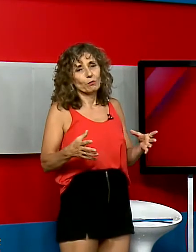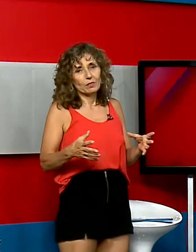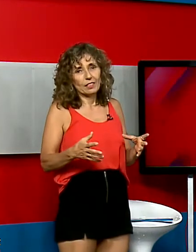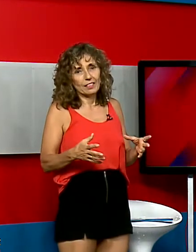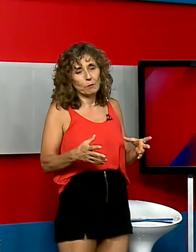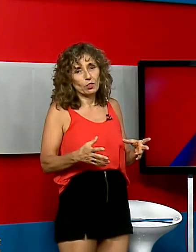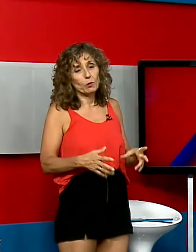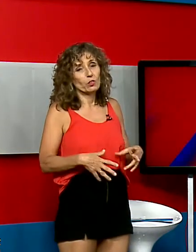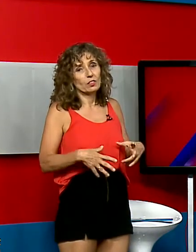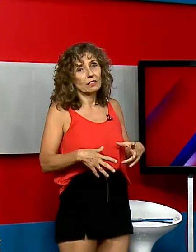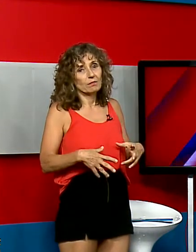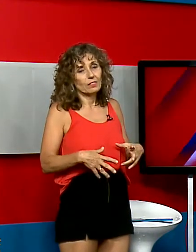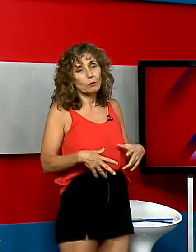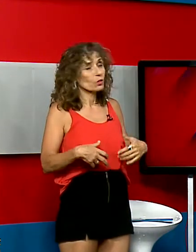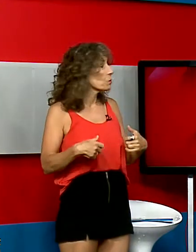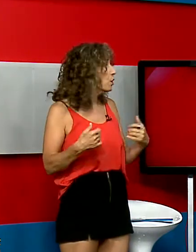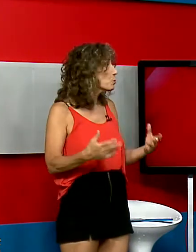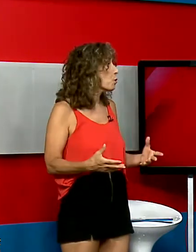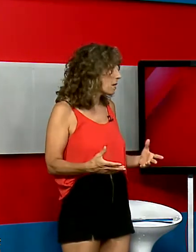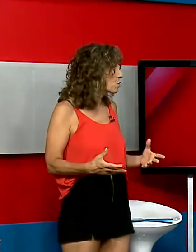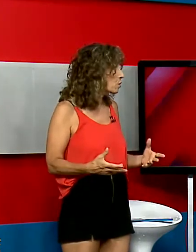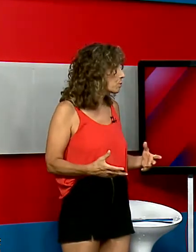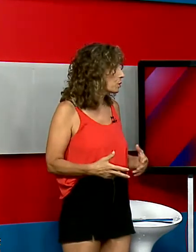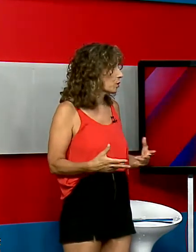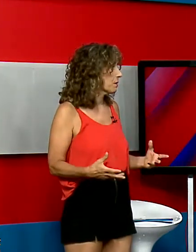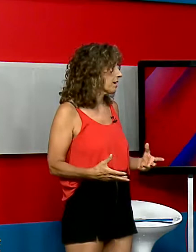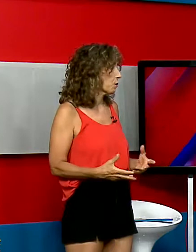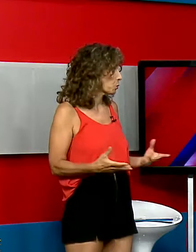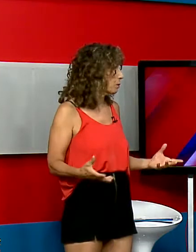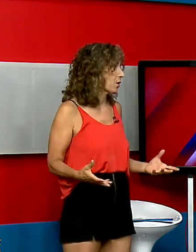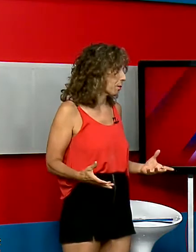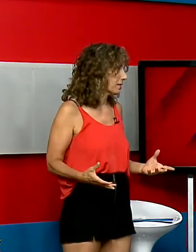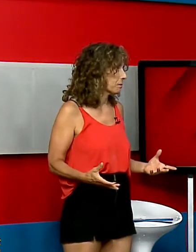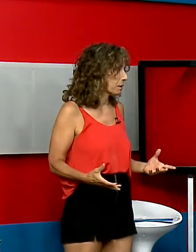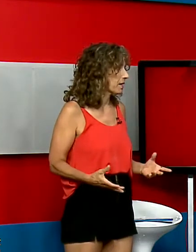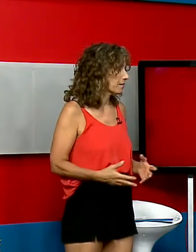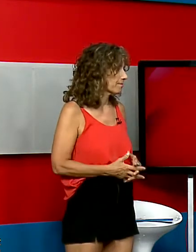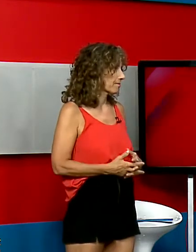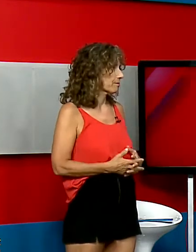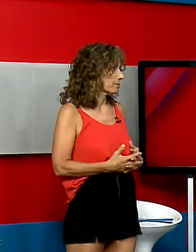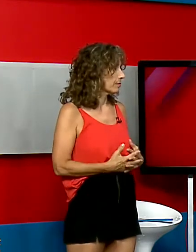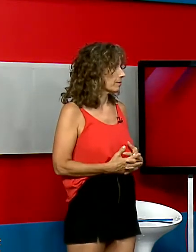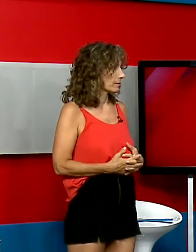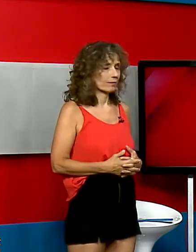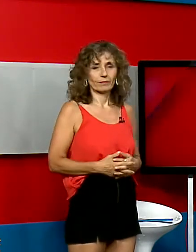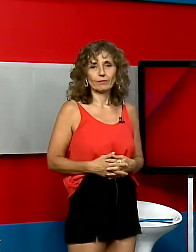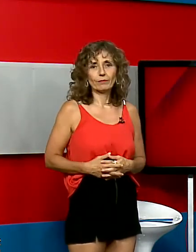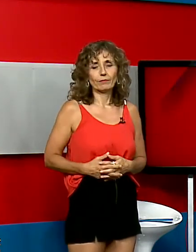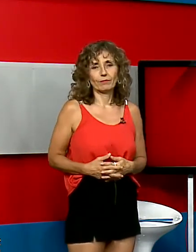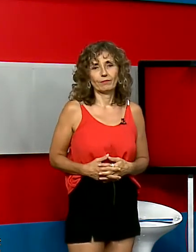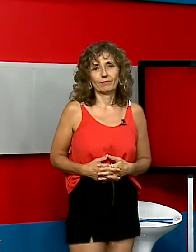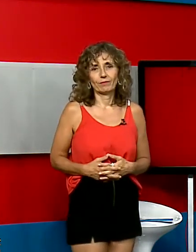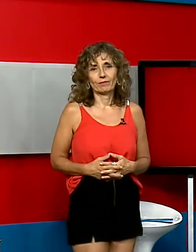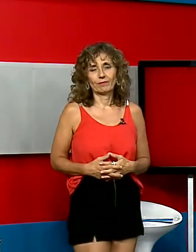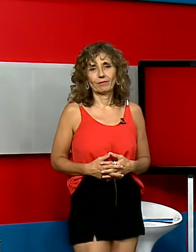esto, digamos, hemos dado muchos pasos, pero todavía no hemos superado la pandemia, ¿verdad? Falta muchísimo. Nos vamos